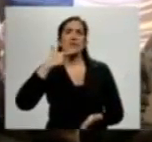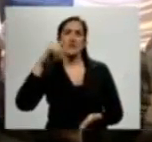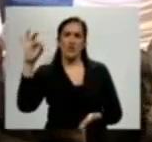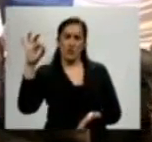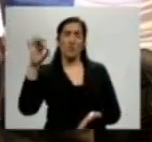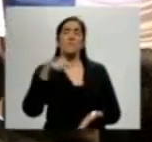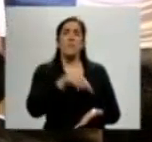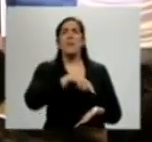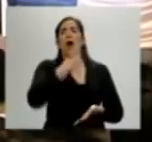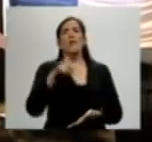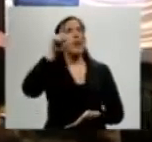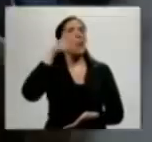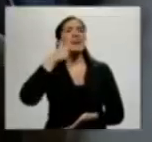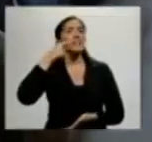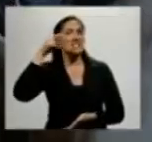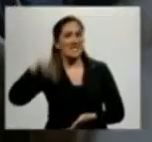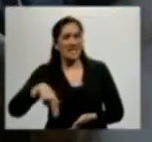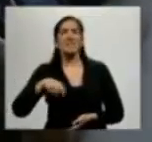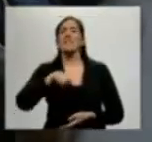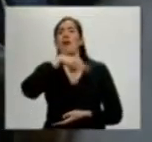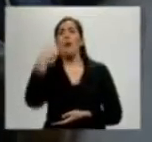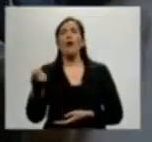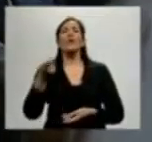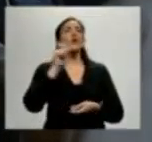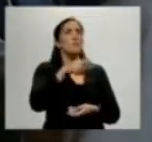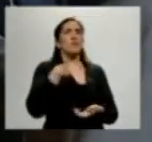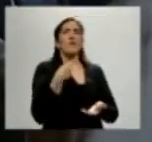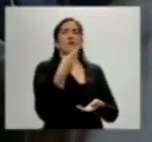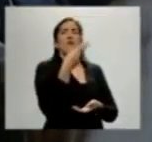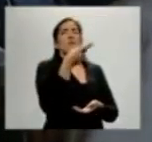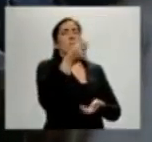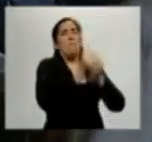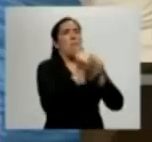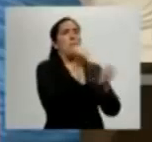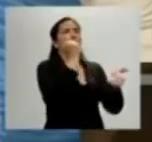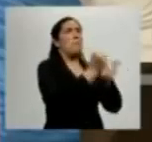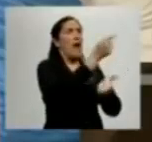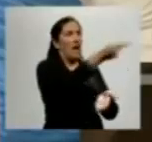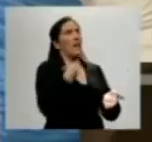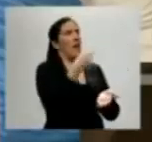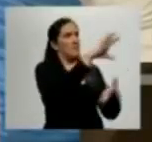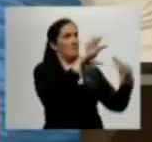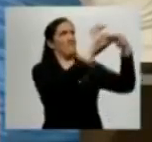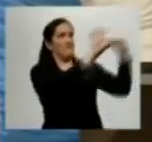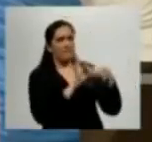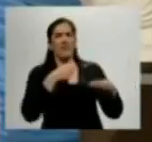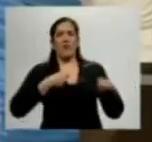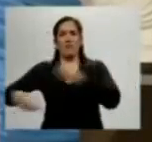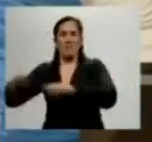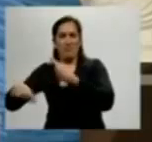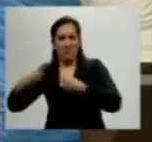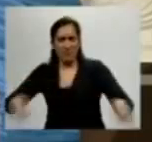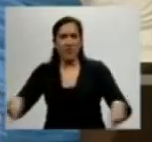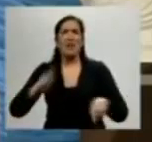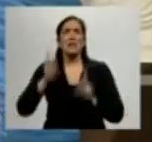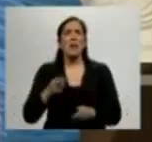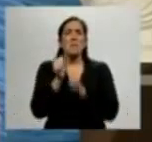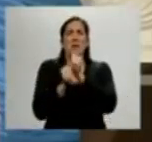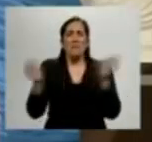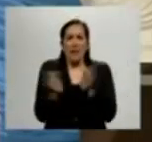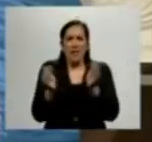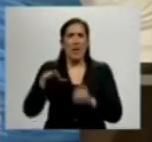fideicomisos, leasing, franquicias, regulando así el marco jurídico para las modernas redes comerciales, especialmente las pymes. Y la